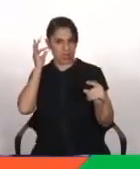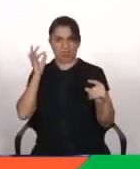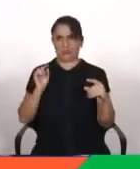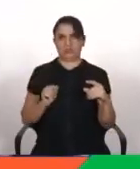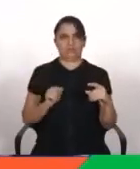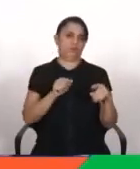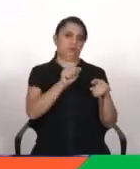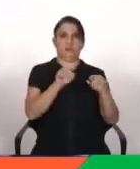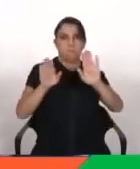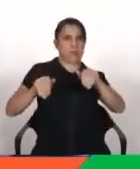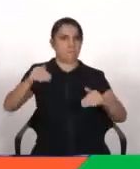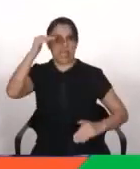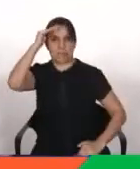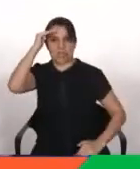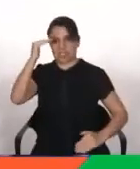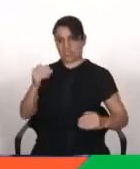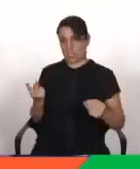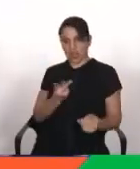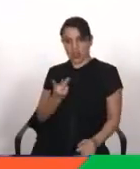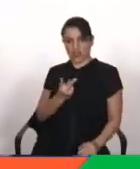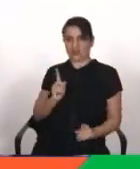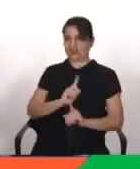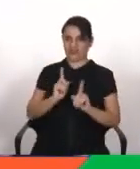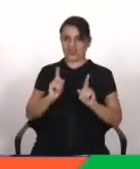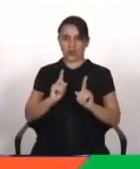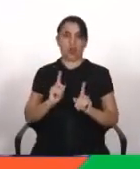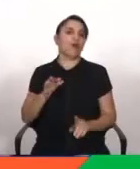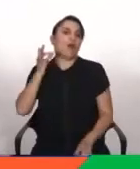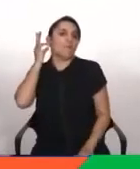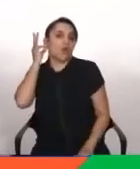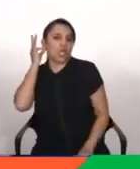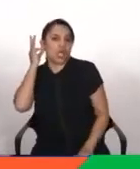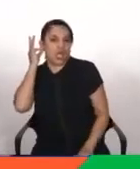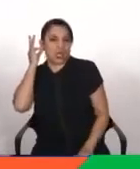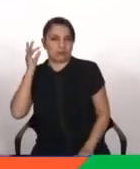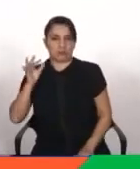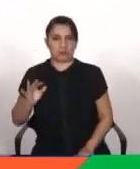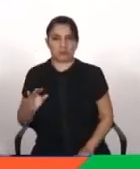entre medio de su doctorado o su postdoctorado?